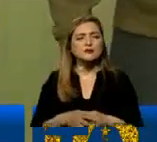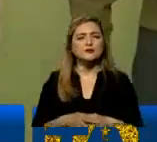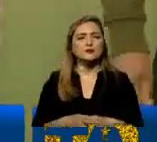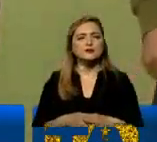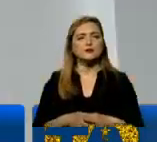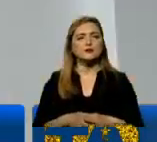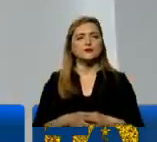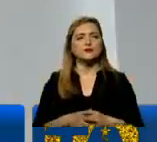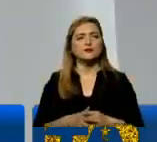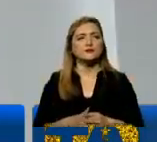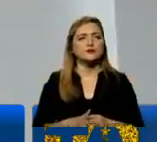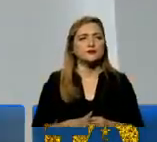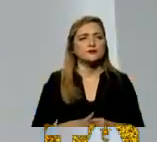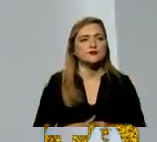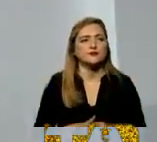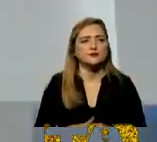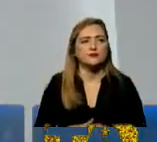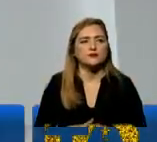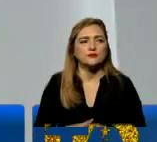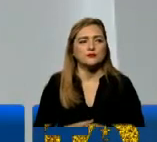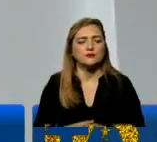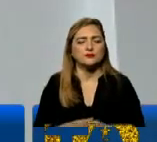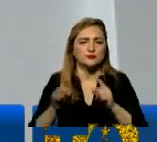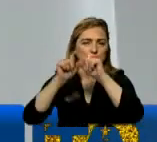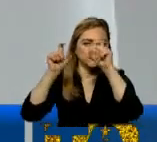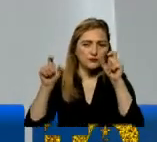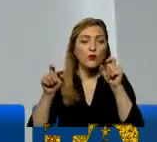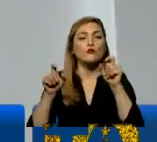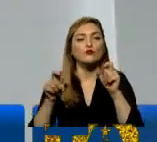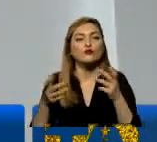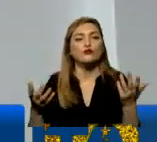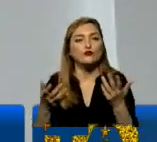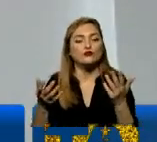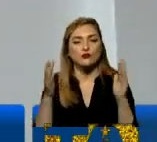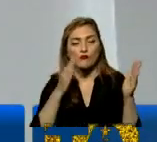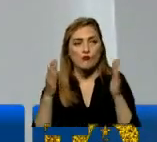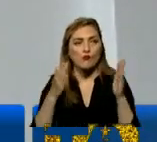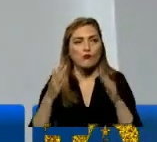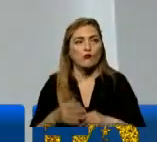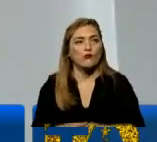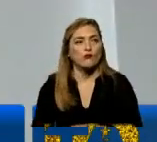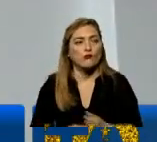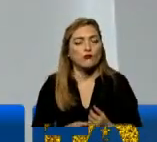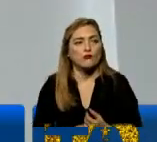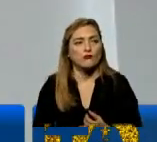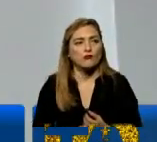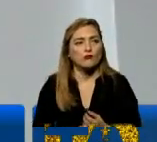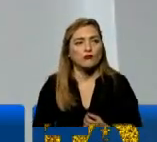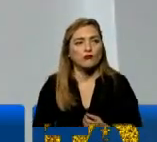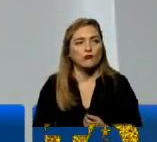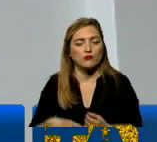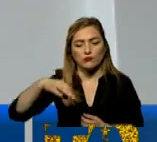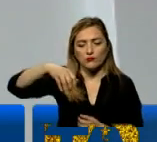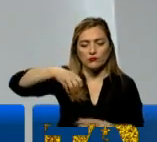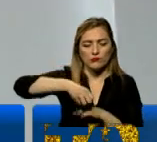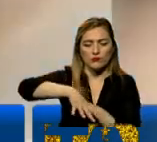agua. La empresa les recomienda que se proceda a la apertura temporal del agua para que se